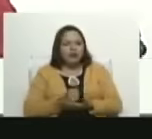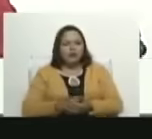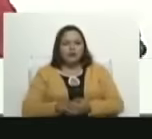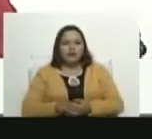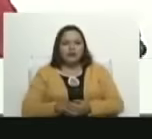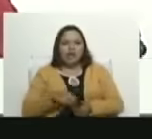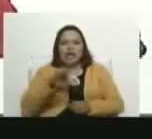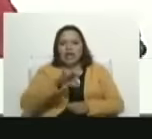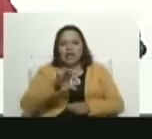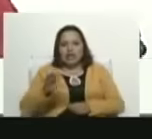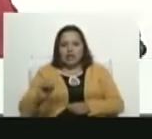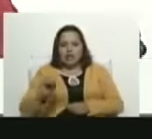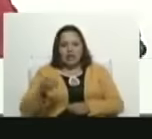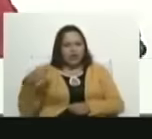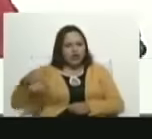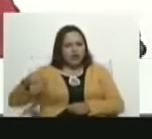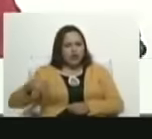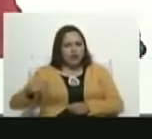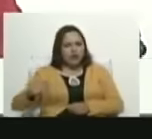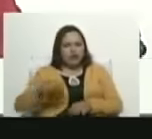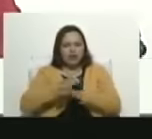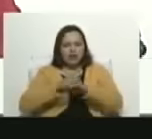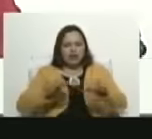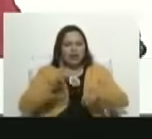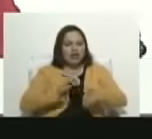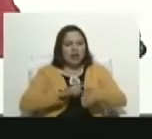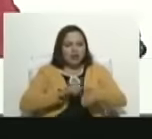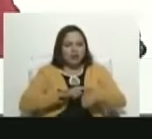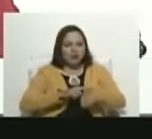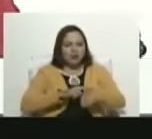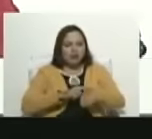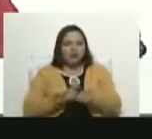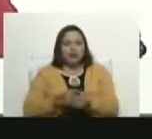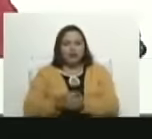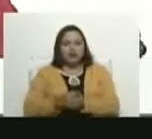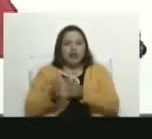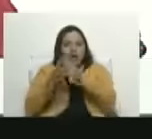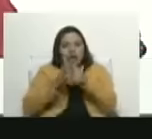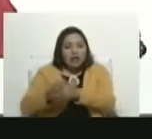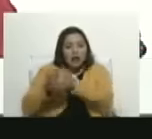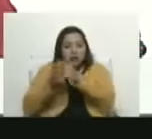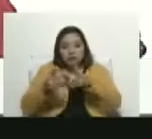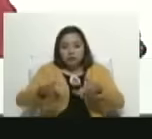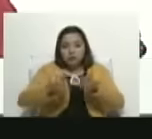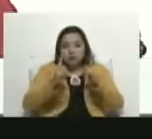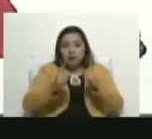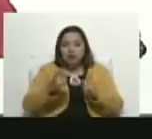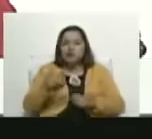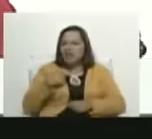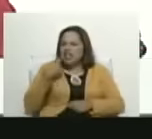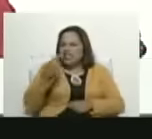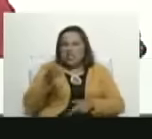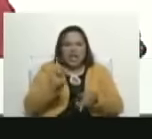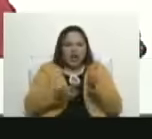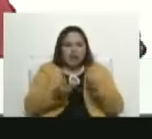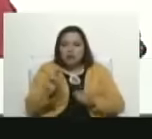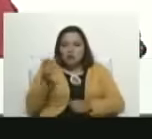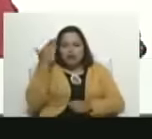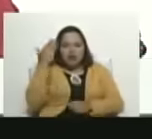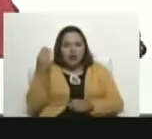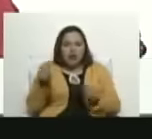30 de noviembre, termina el plazo, le voy a decir algo, yo no sé cómo se traduce eso,